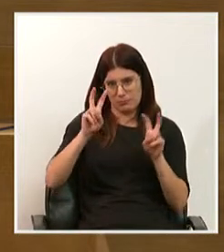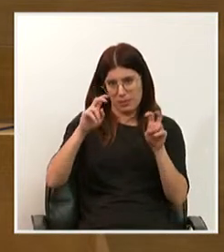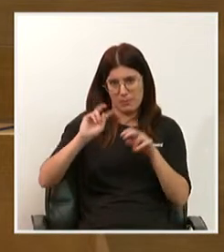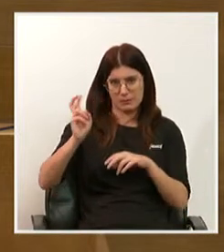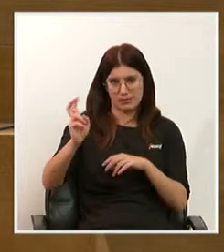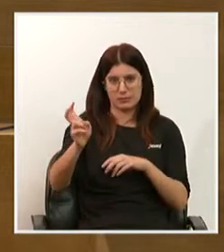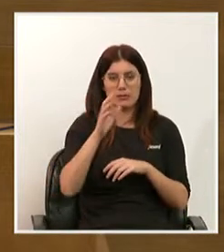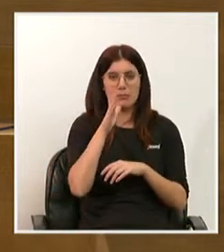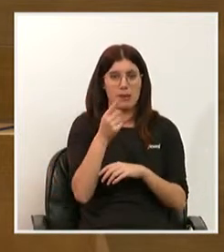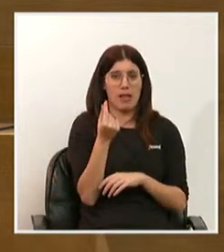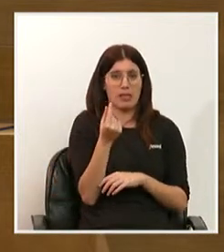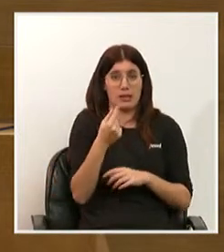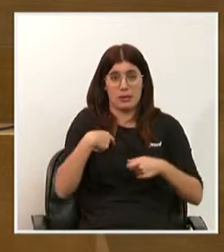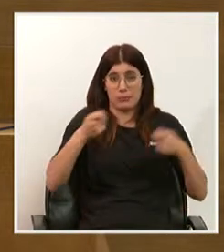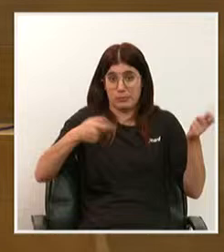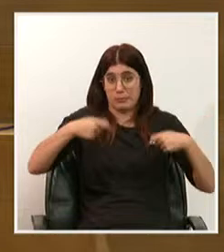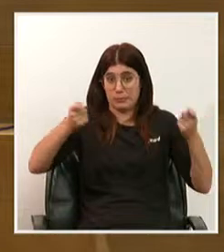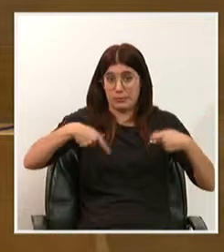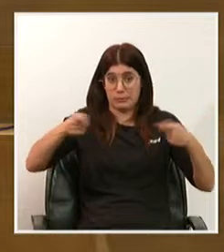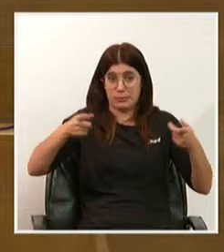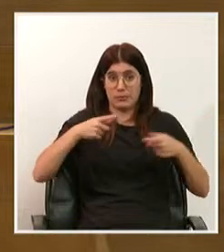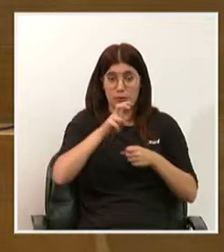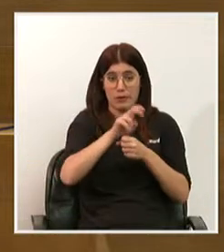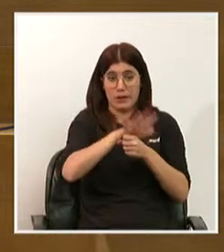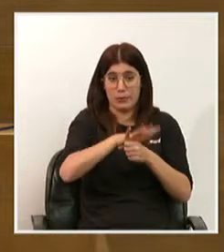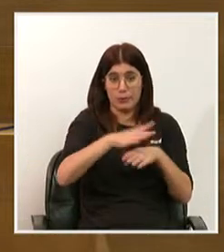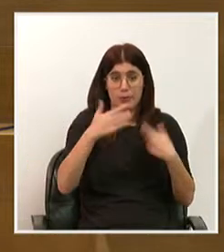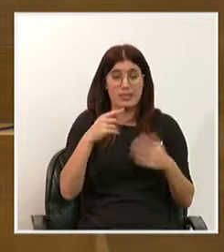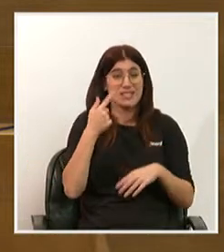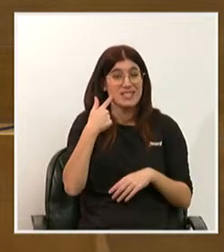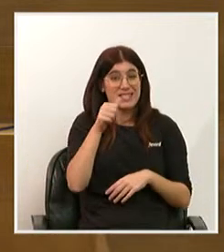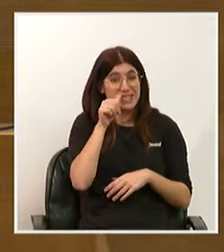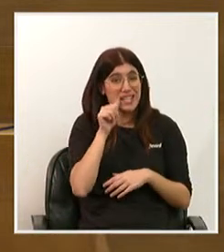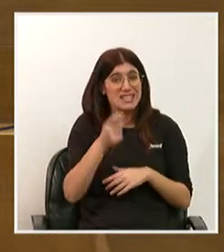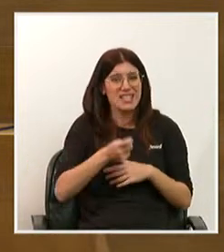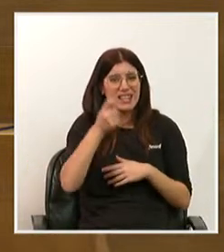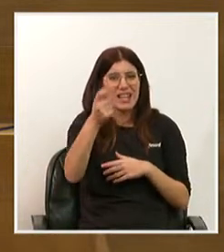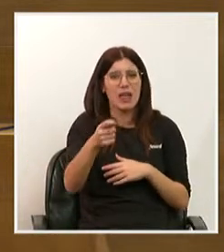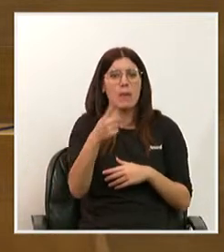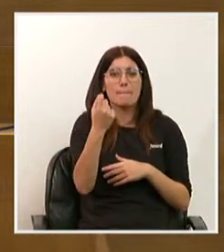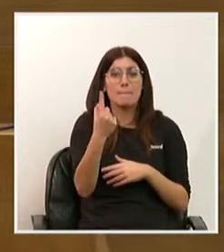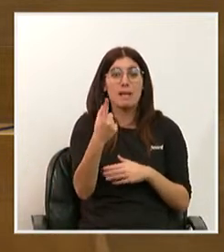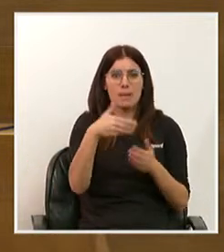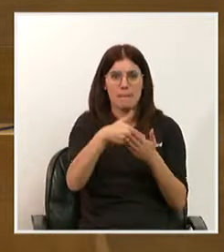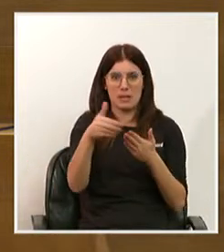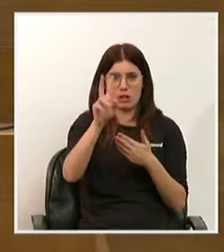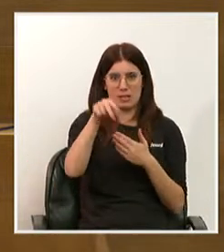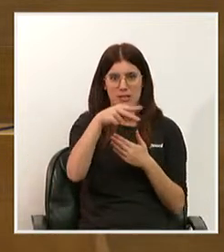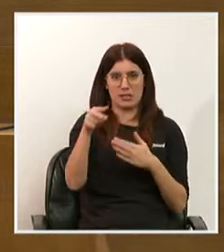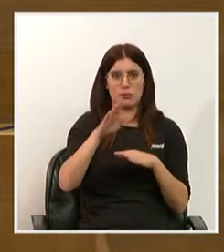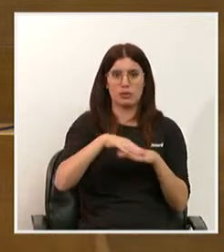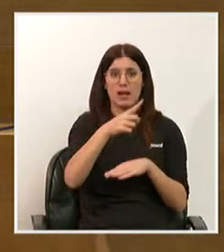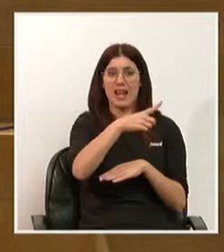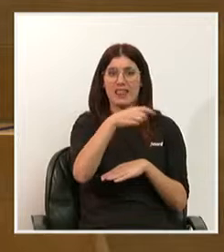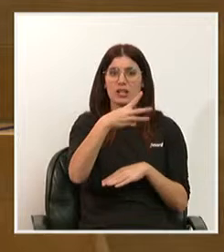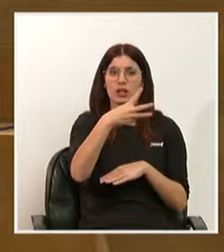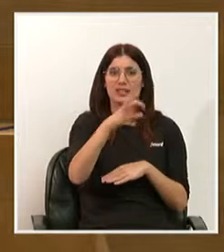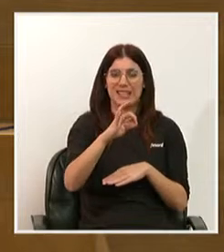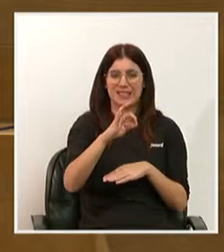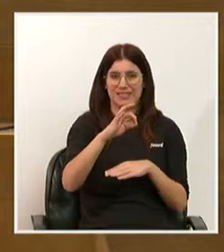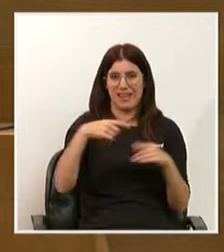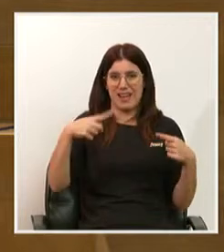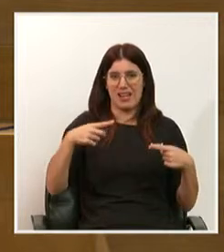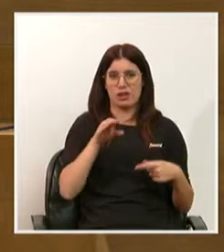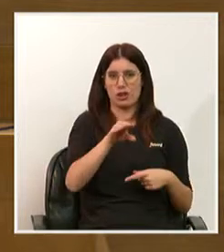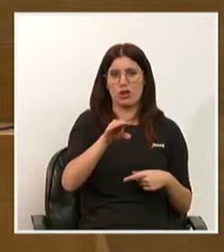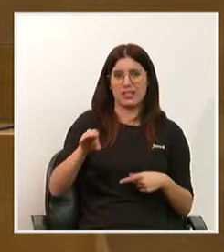echamos el dinero por labor de me los agricultores el señor Sánchez le da 9 millones de euros para 130 todoterrenos de la policía política